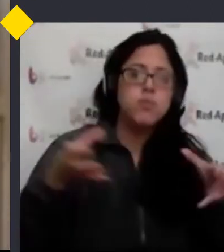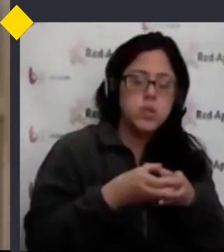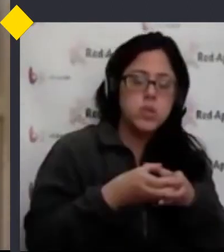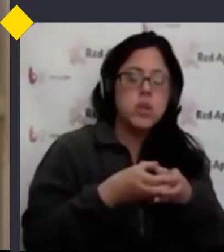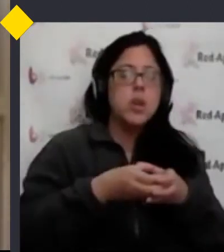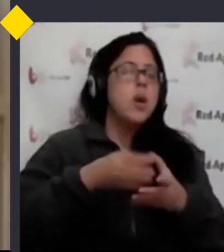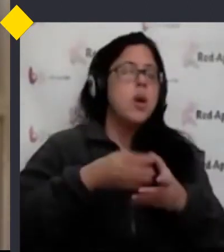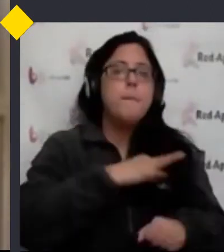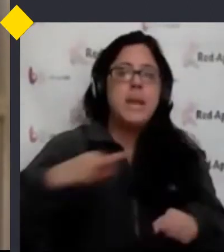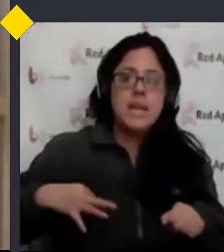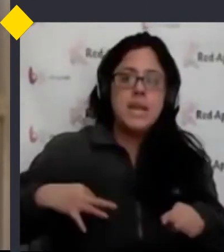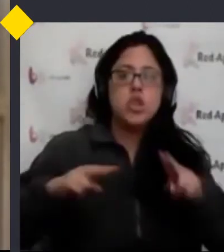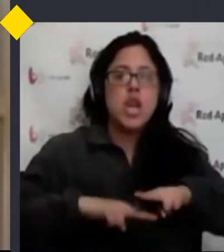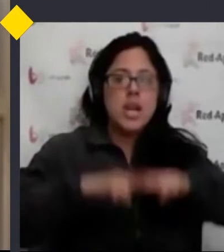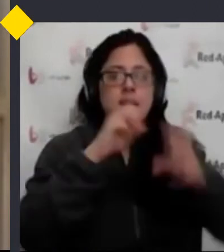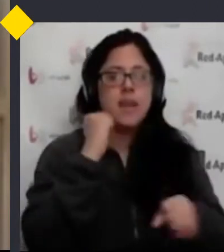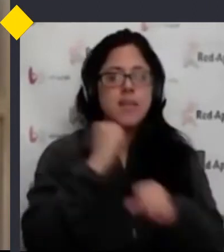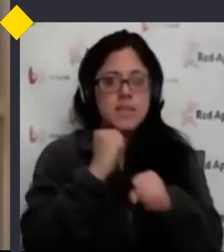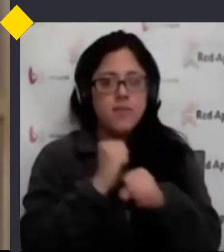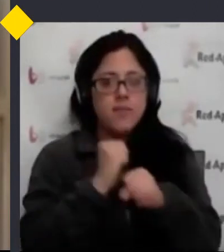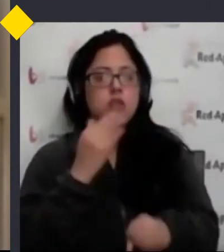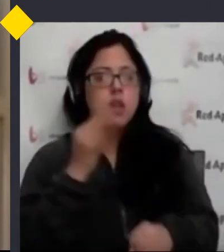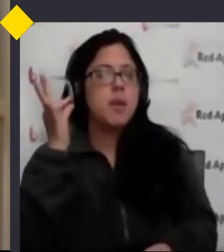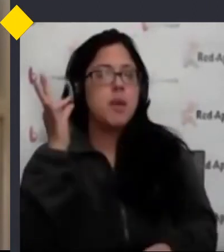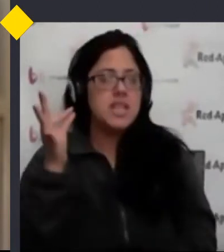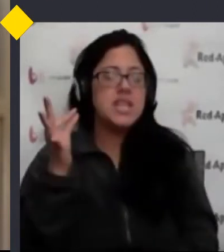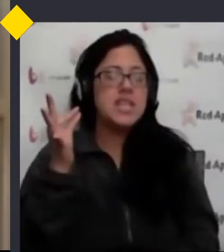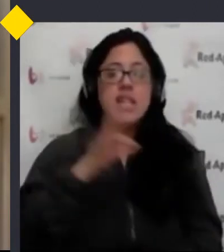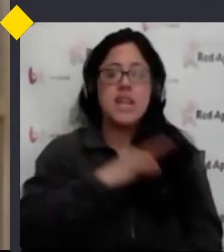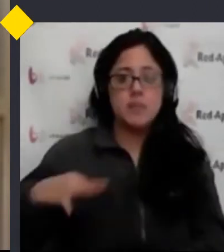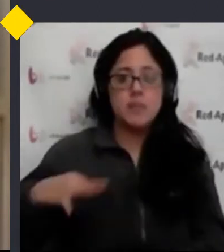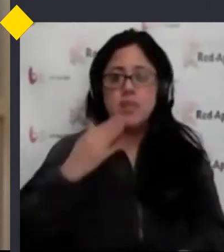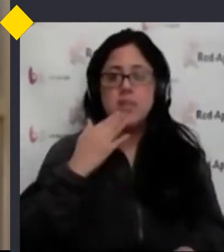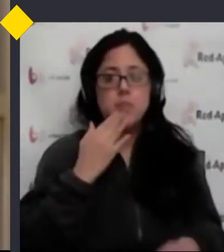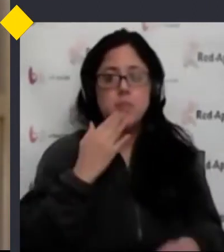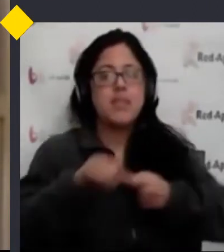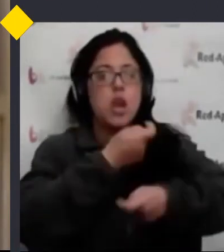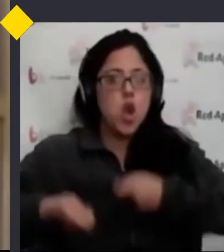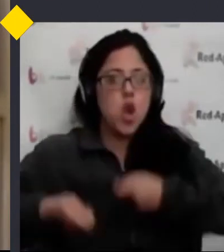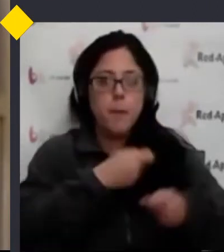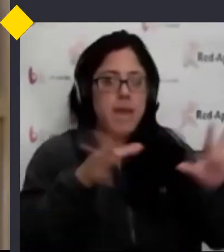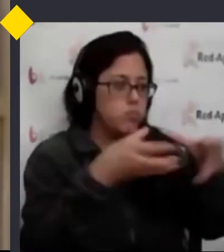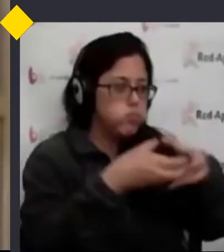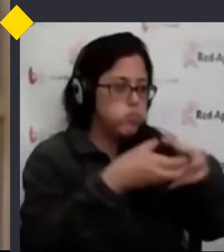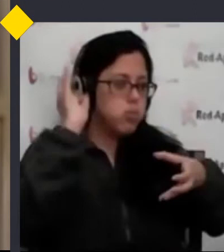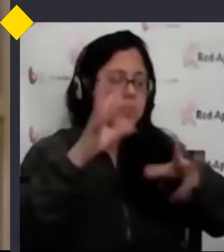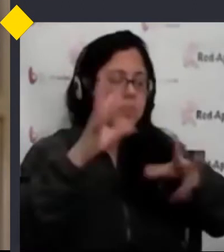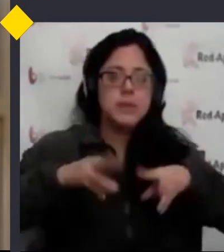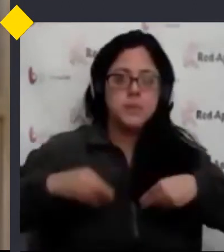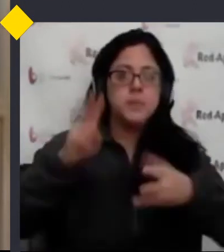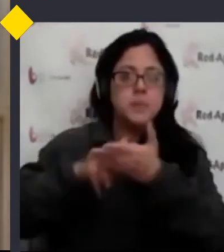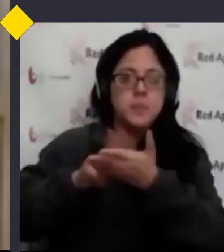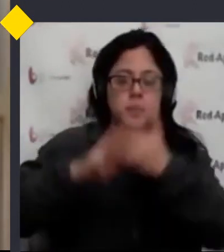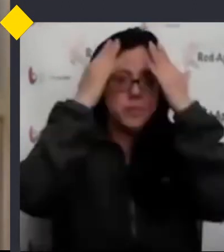la ministra de la Mujer convocó, y con el ministro de Economía, justamente para que asuma esta realidad con un enfoque de género potente,